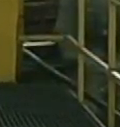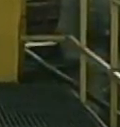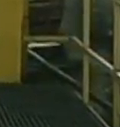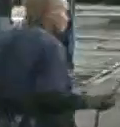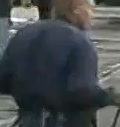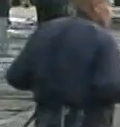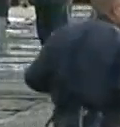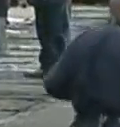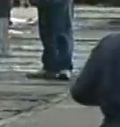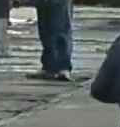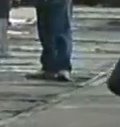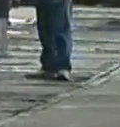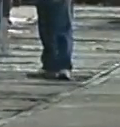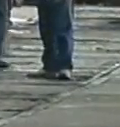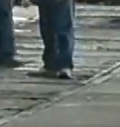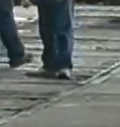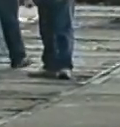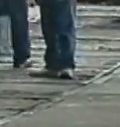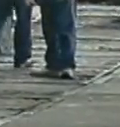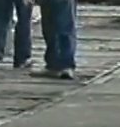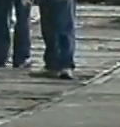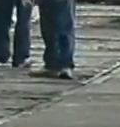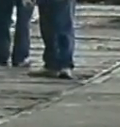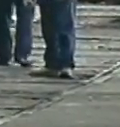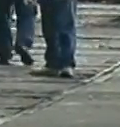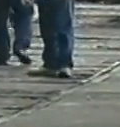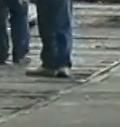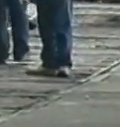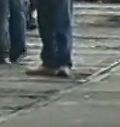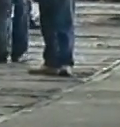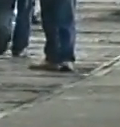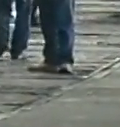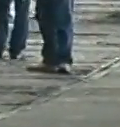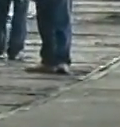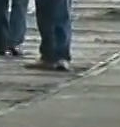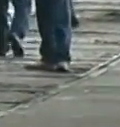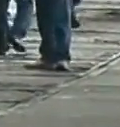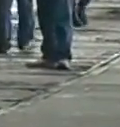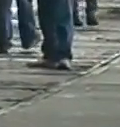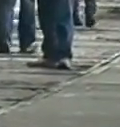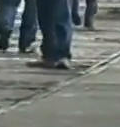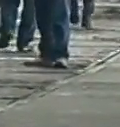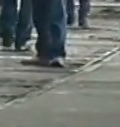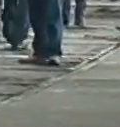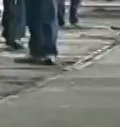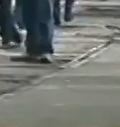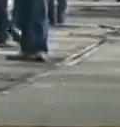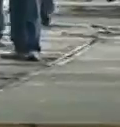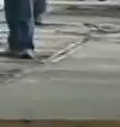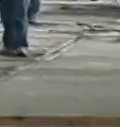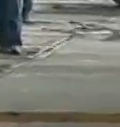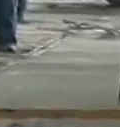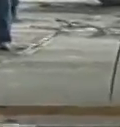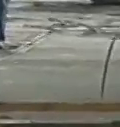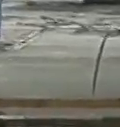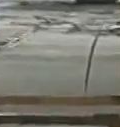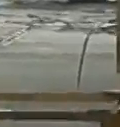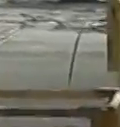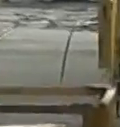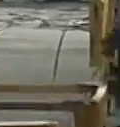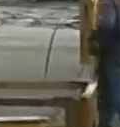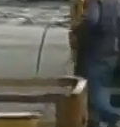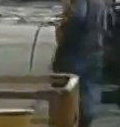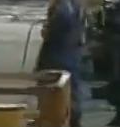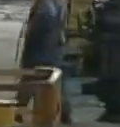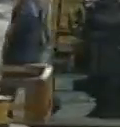golpistas intentaran hacer algo contra la revolución, contra el gobierno, contra el pueblo, que fuera muy grave. y